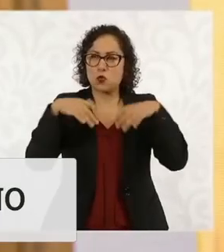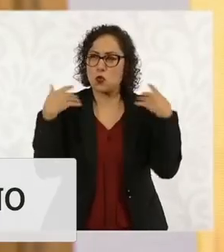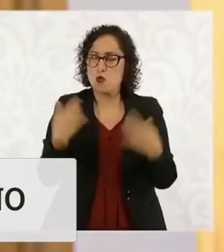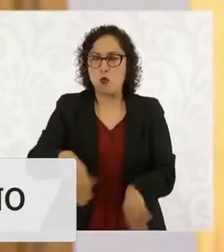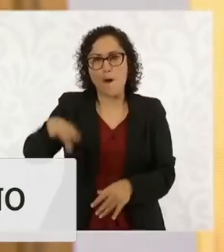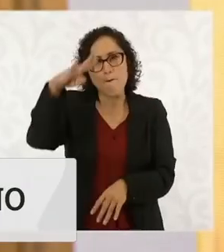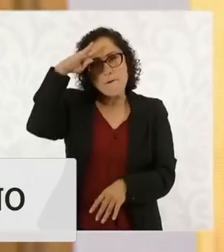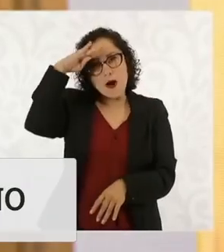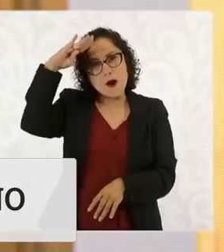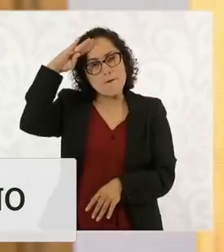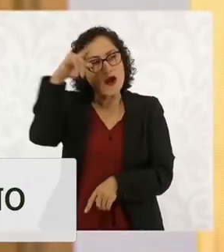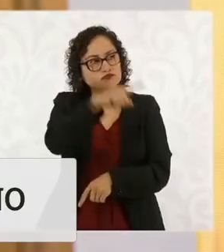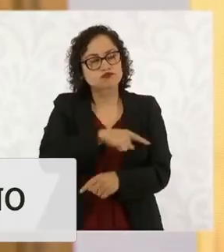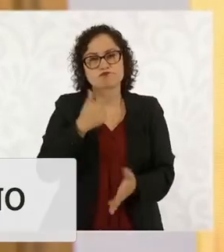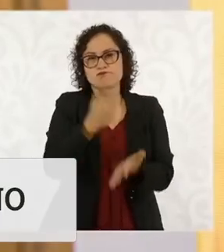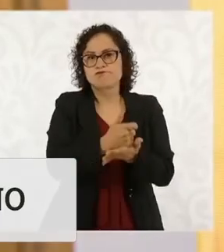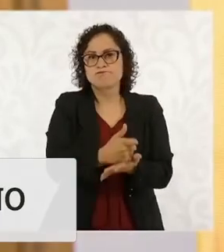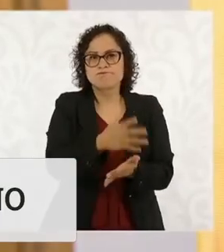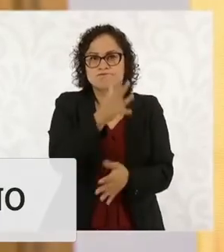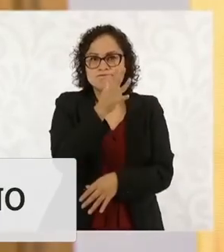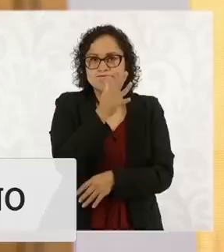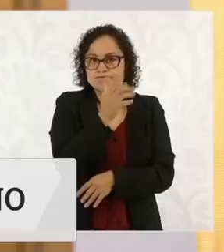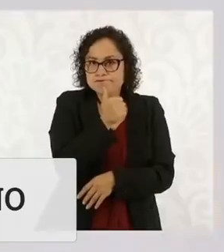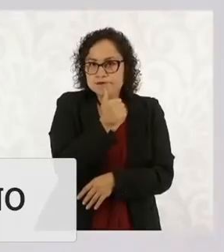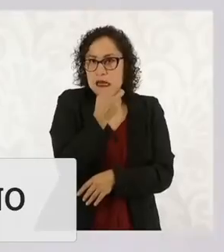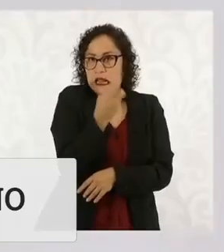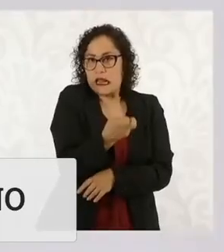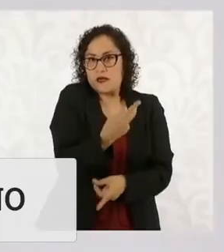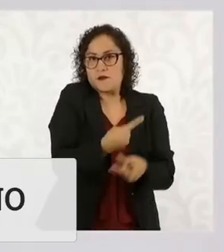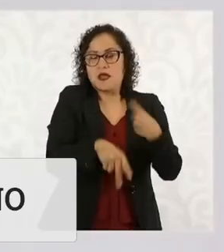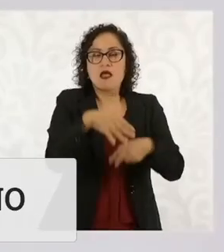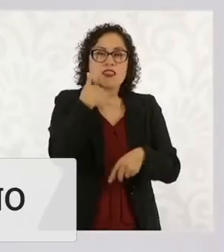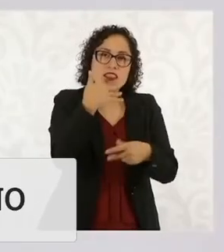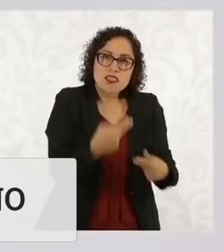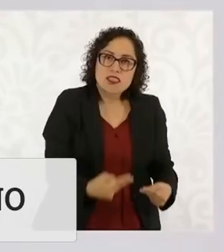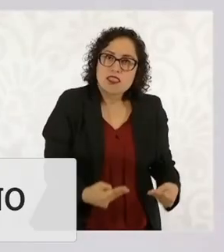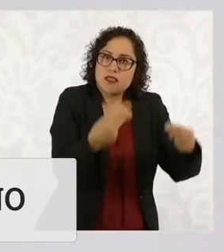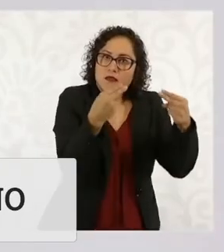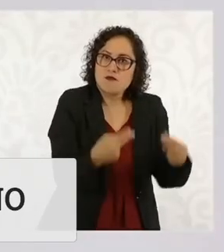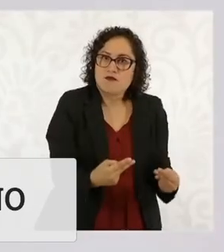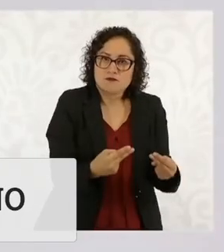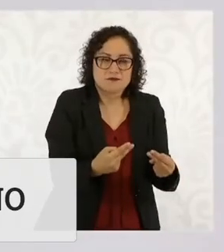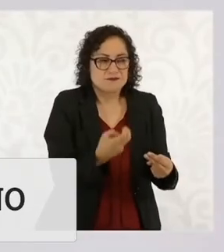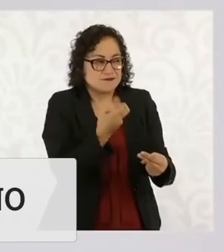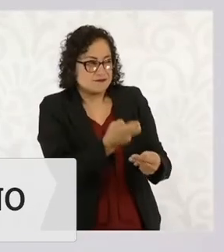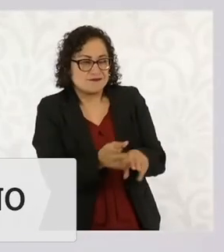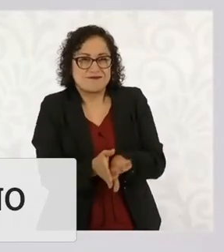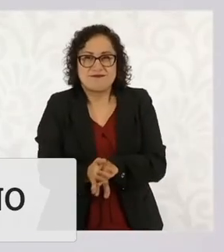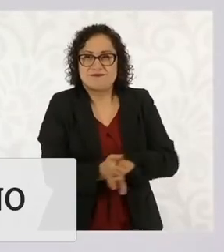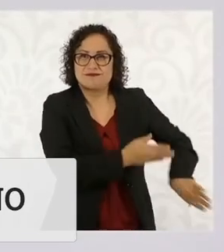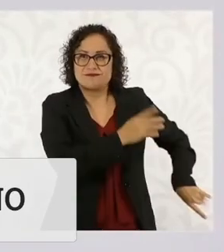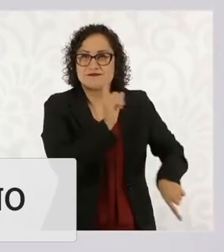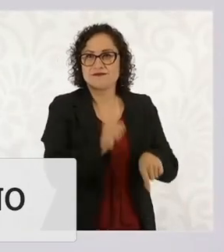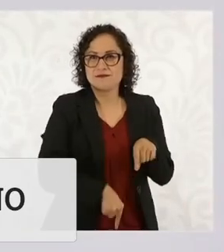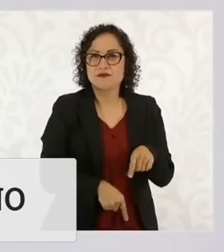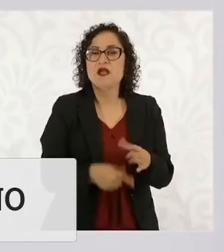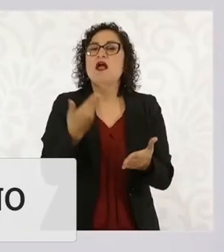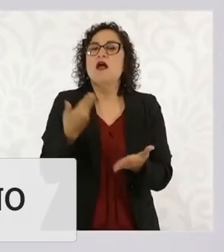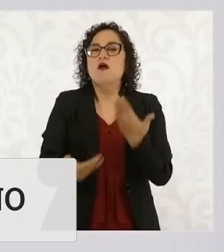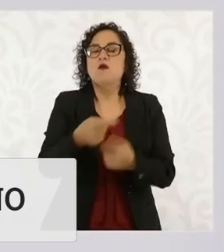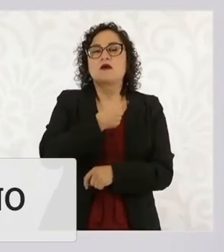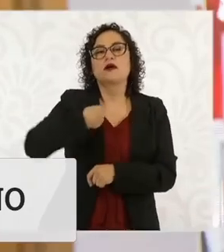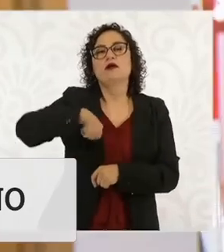impagables, que se convirtieron en un negocio de mucha corrupción. Para romper este abuso,